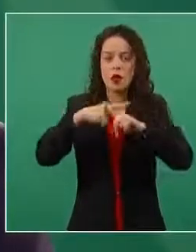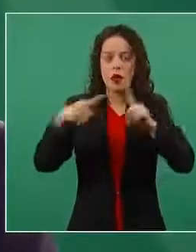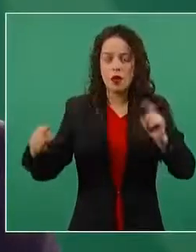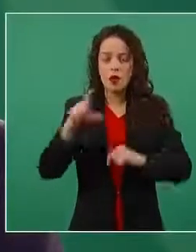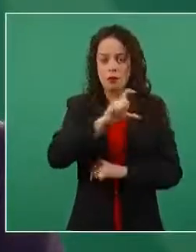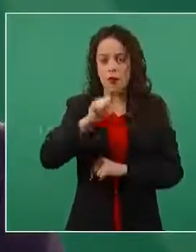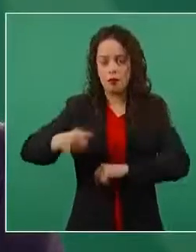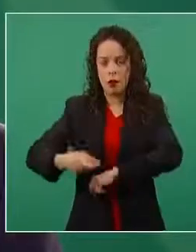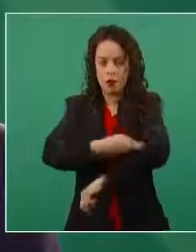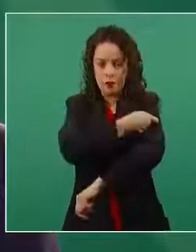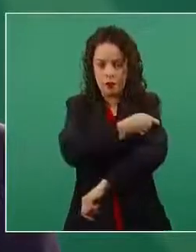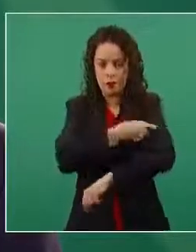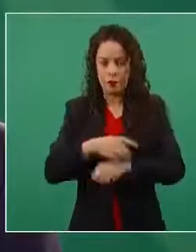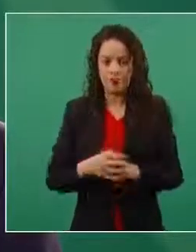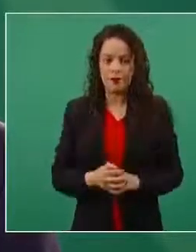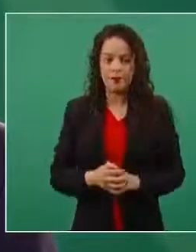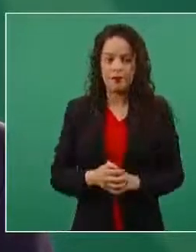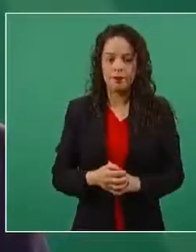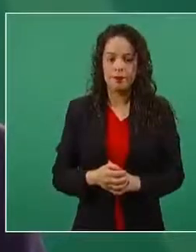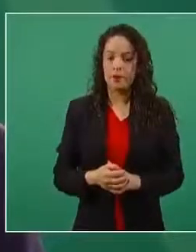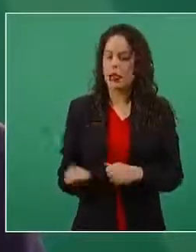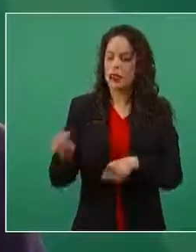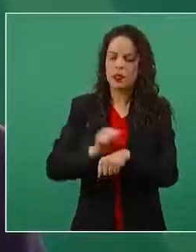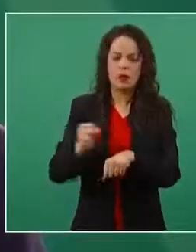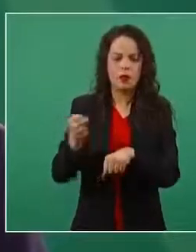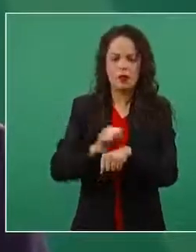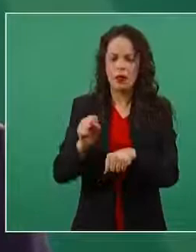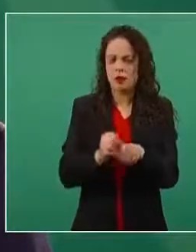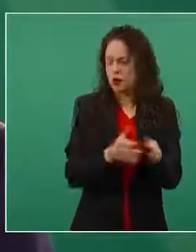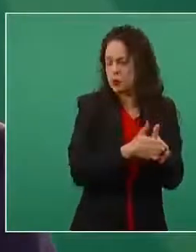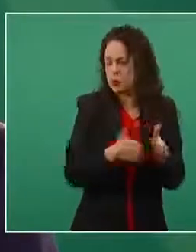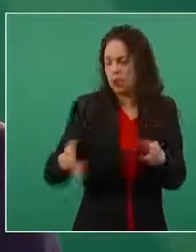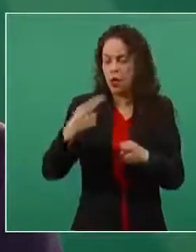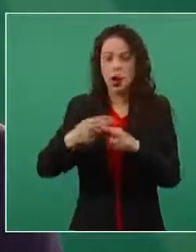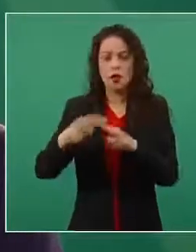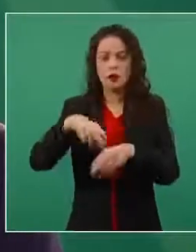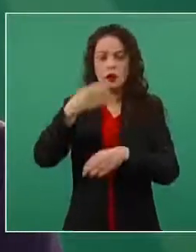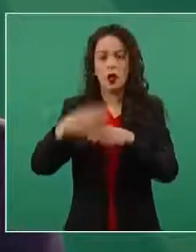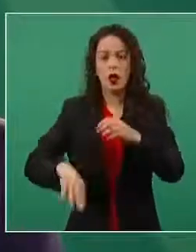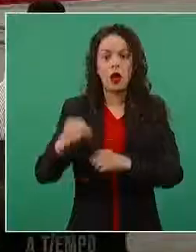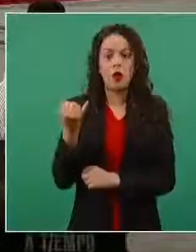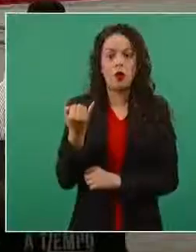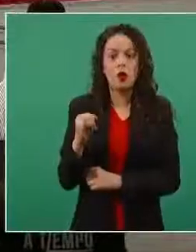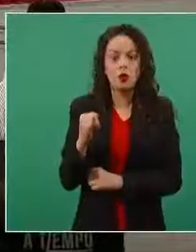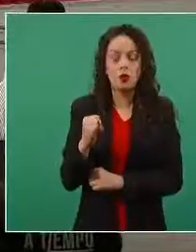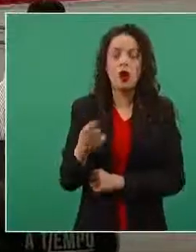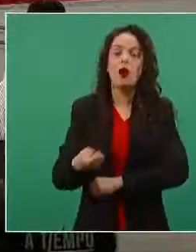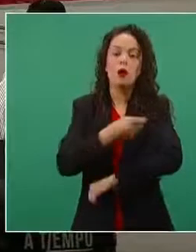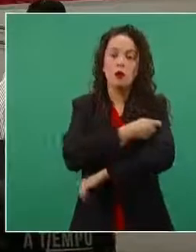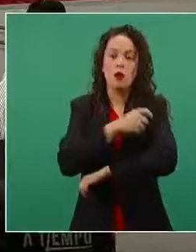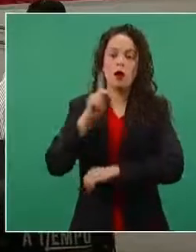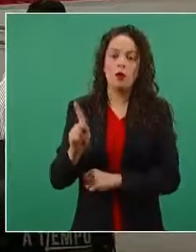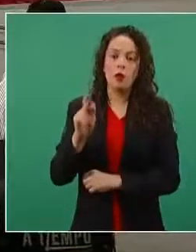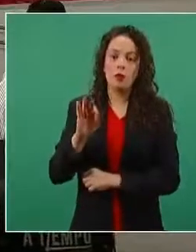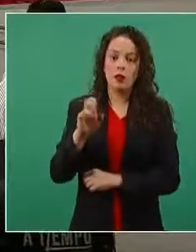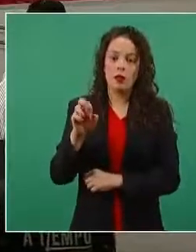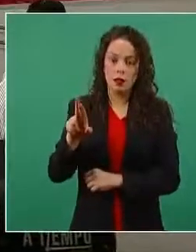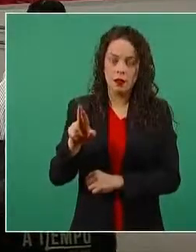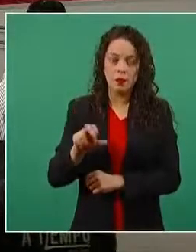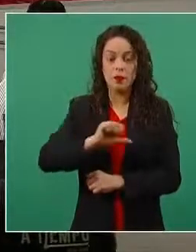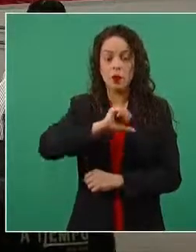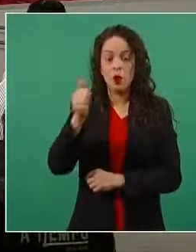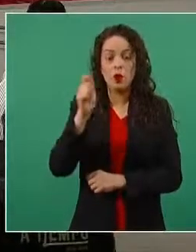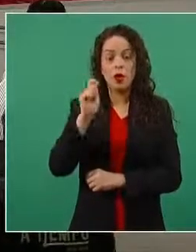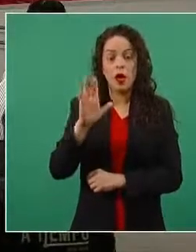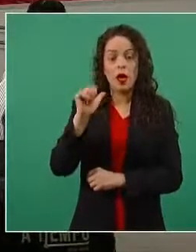de vacuna, todas las semanas, por lo menos de aquí hasta que termine junio, de la vacuna Pfizer. De la vacuna CanSino también tenemos 3 liberaciones